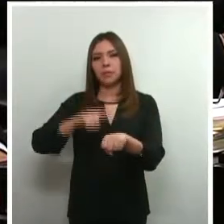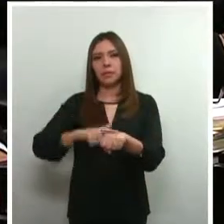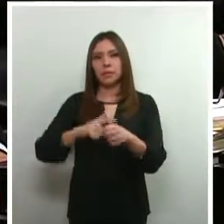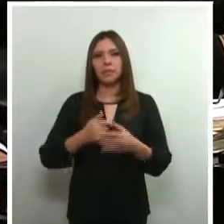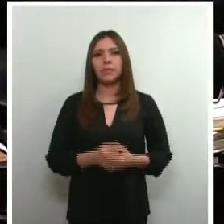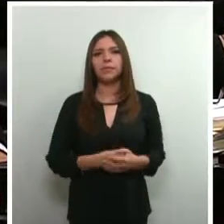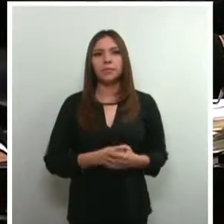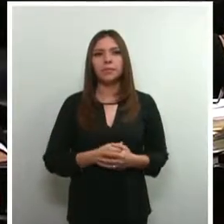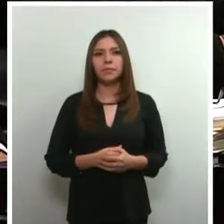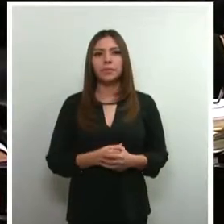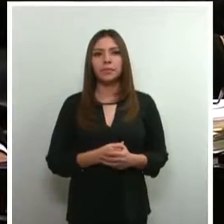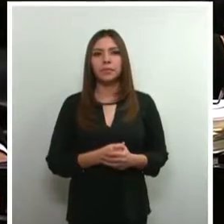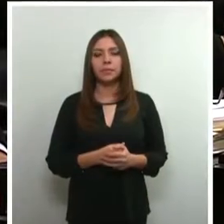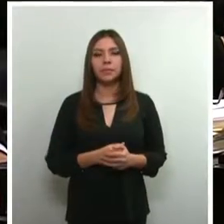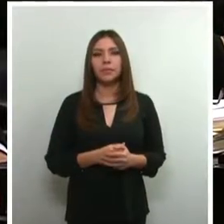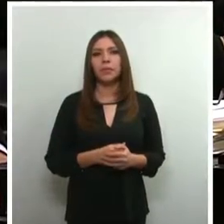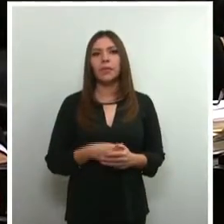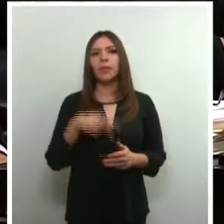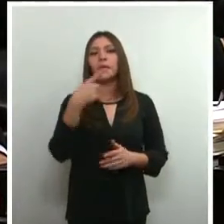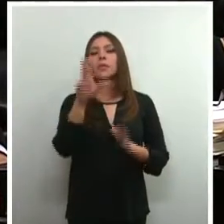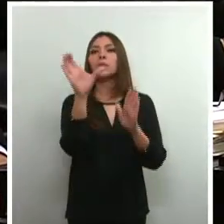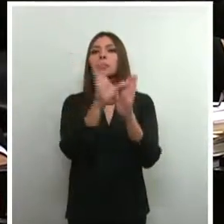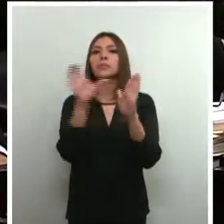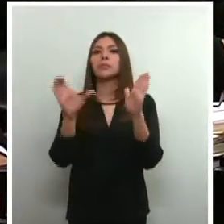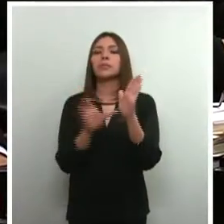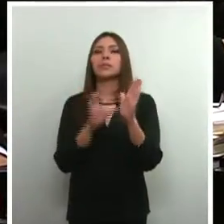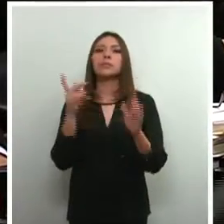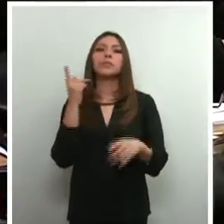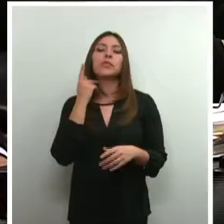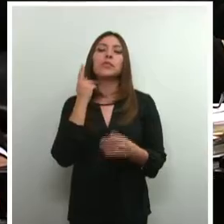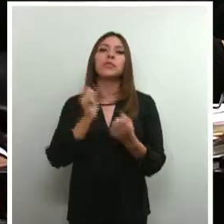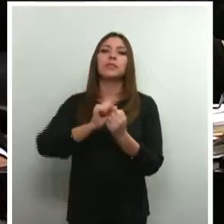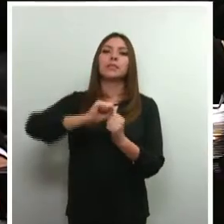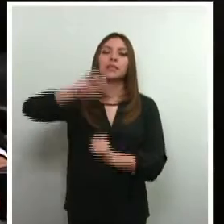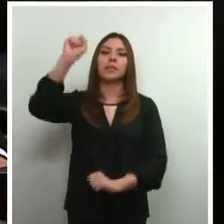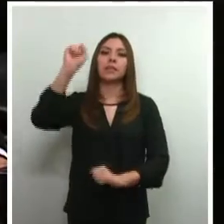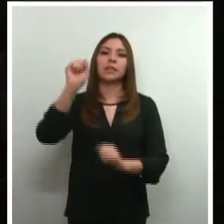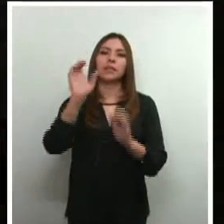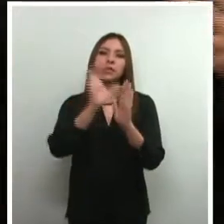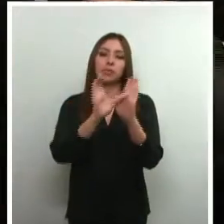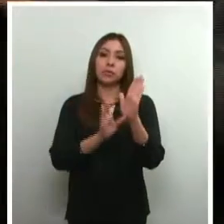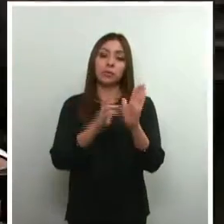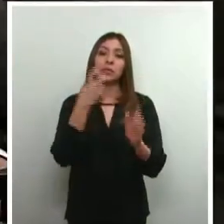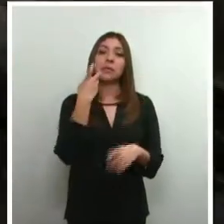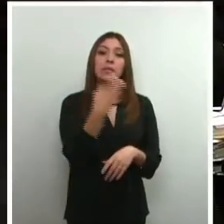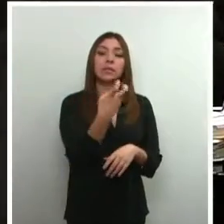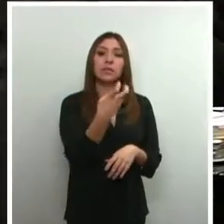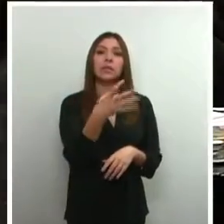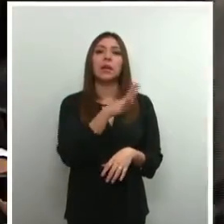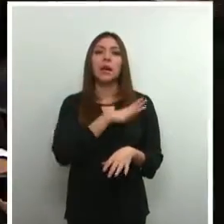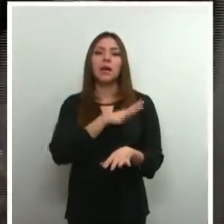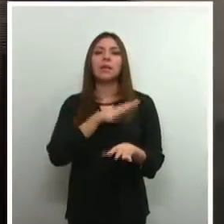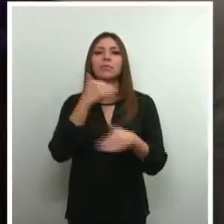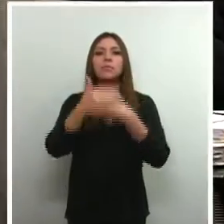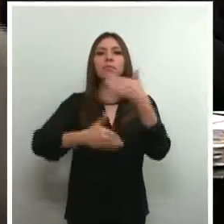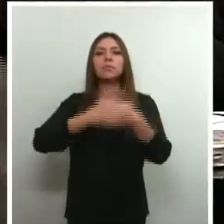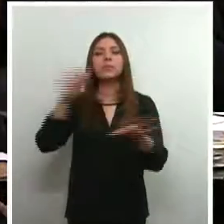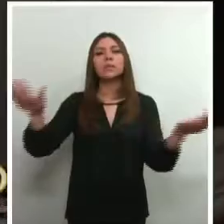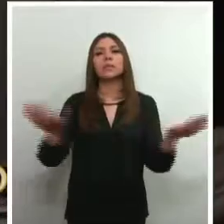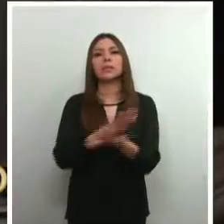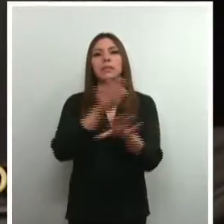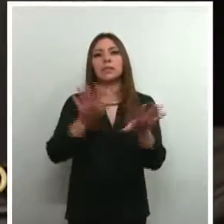animales. La Constitución Política de la Ciudad de México tiene los elementos para avanzar en esta